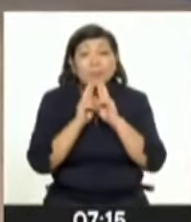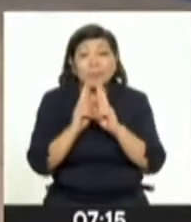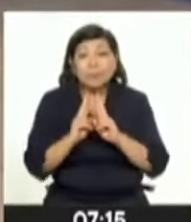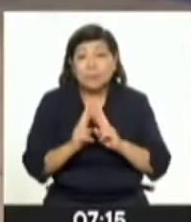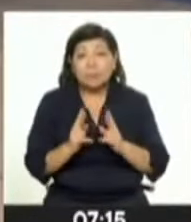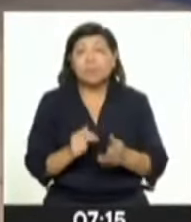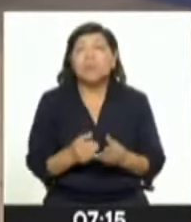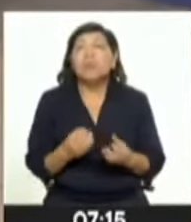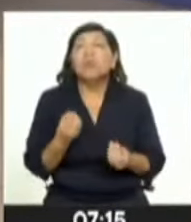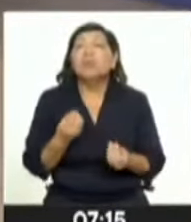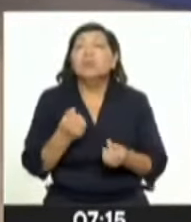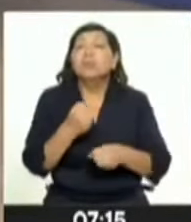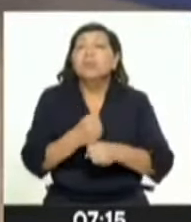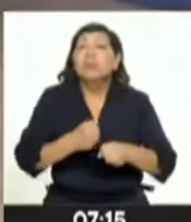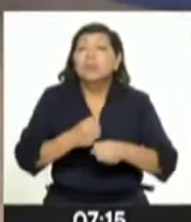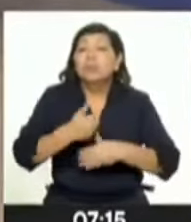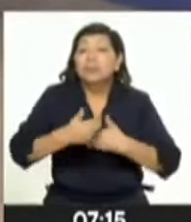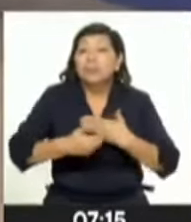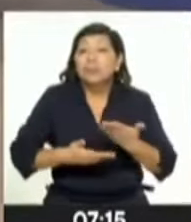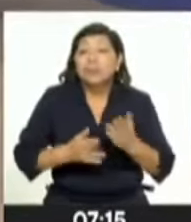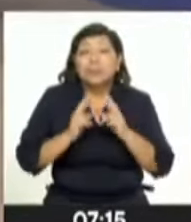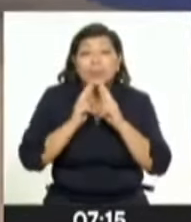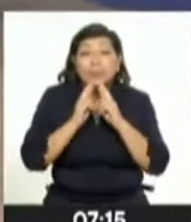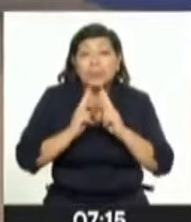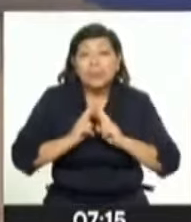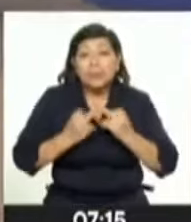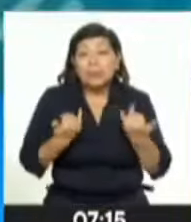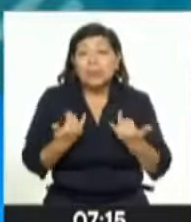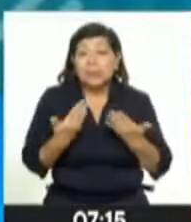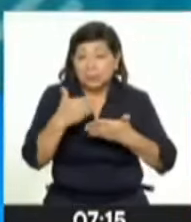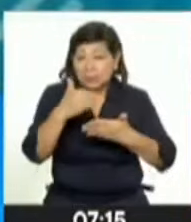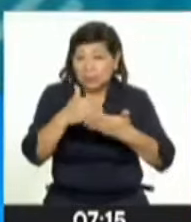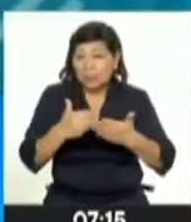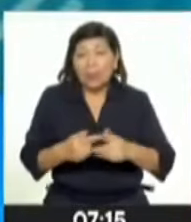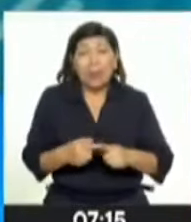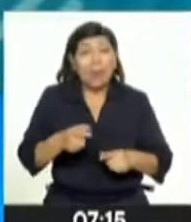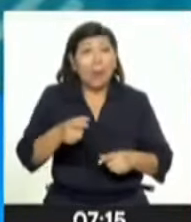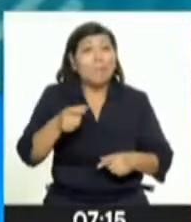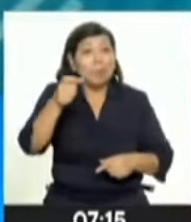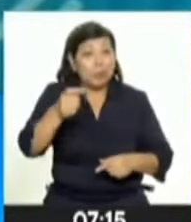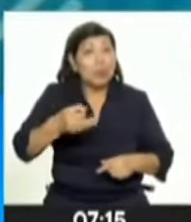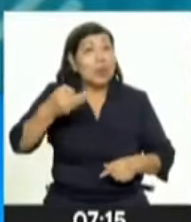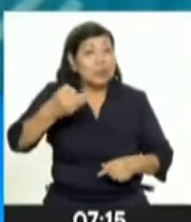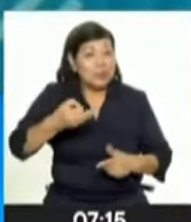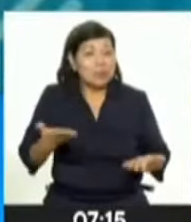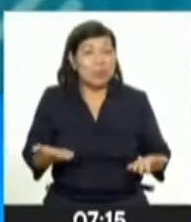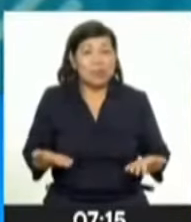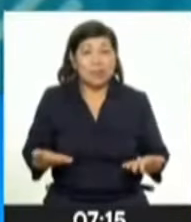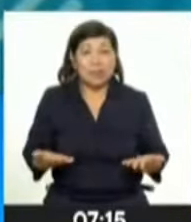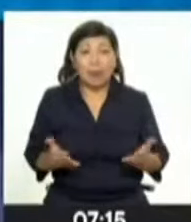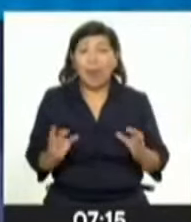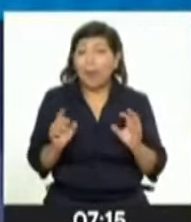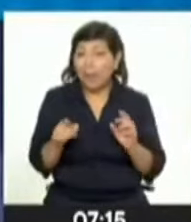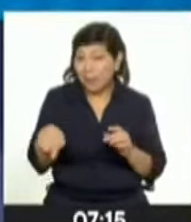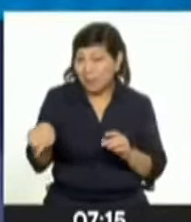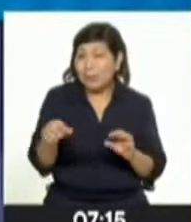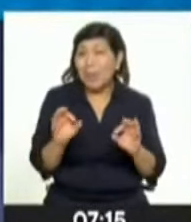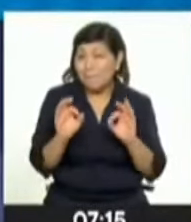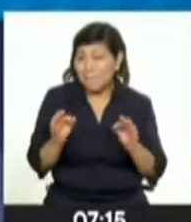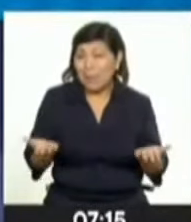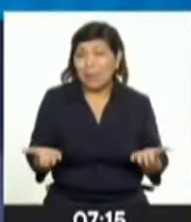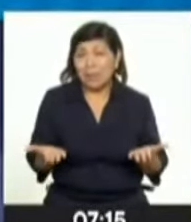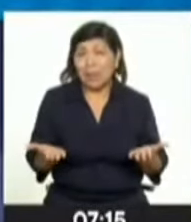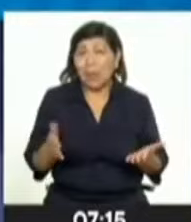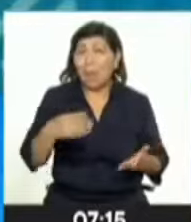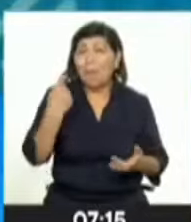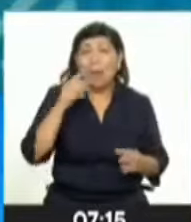respuesta, ¿cómo se está trabajando en estas acciones de respuesta, en estos protocolos, en especialistas que puedan definir el peligro o prevenir